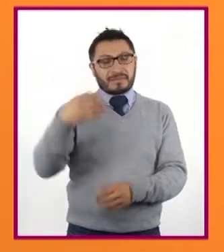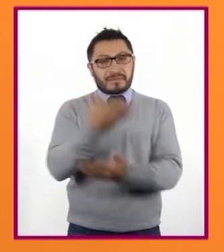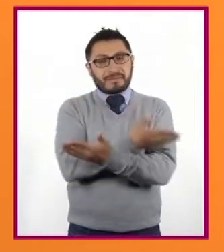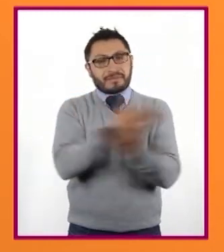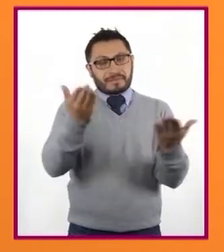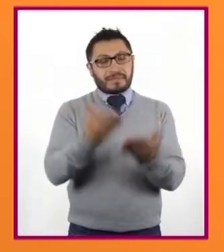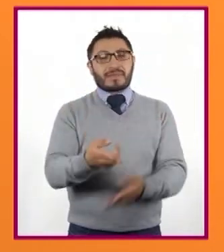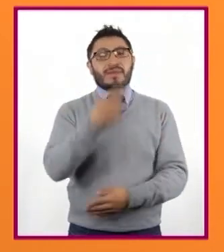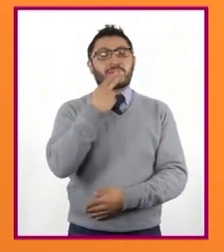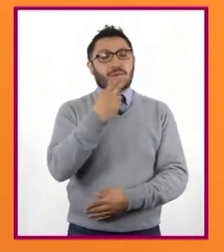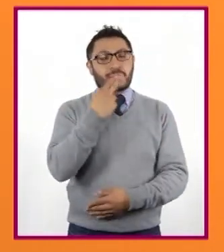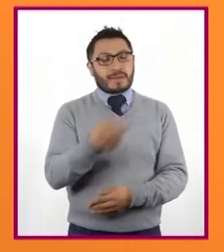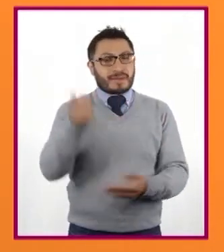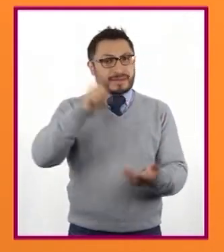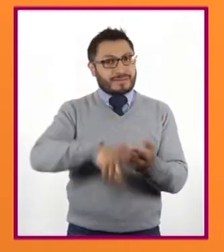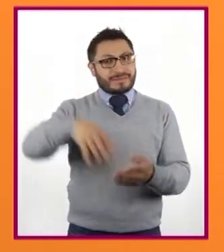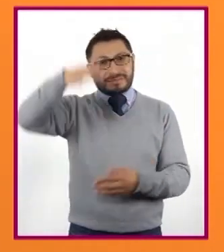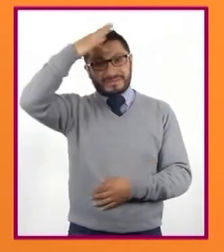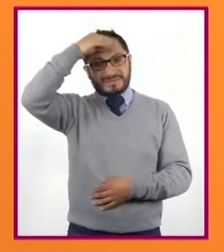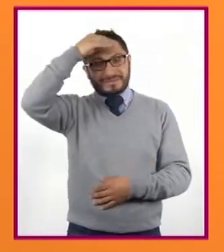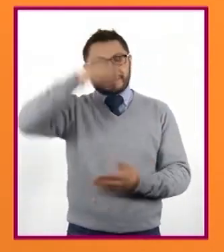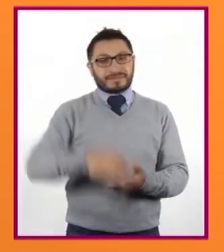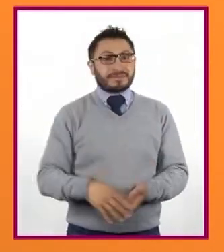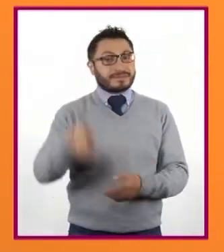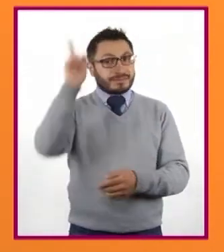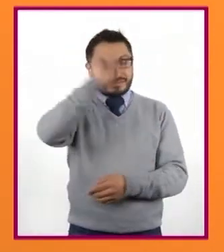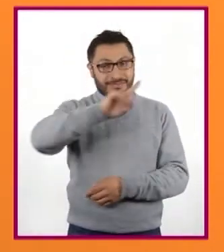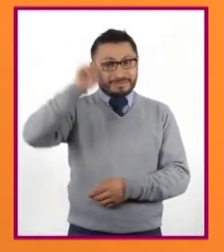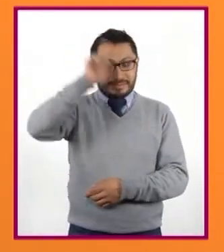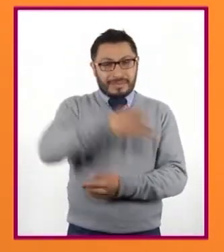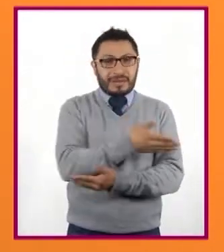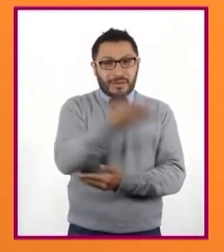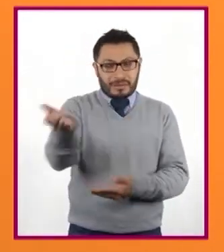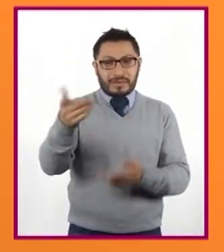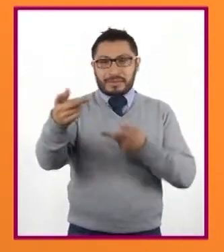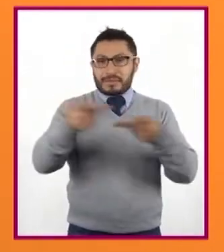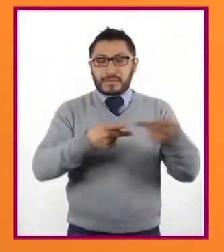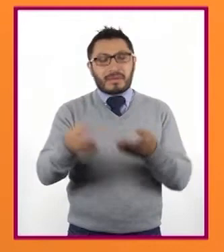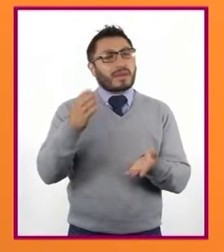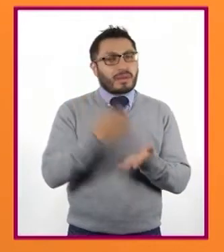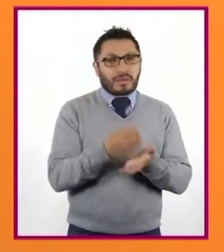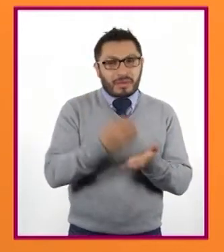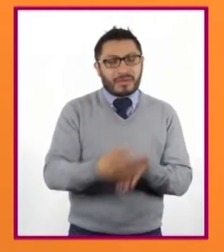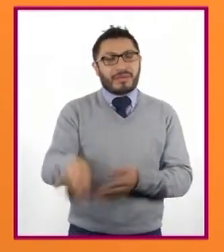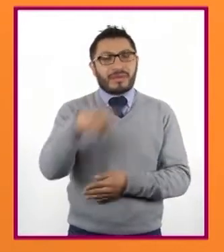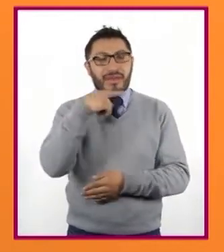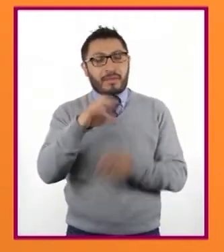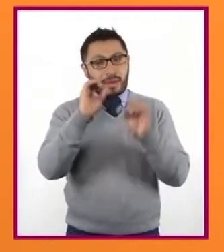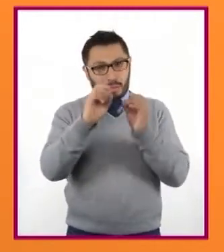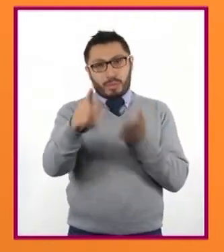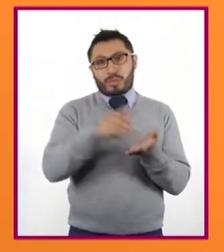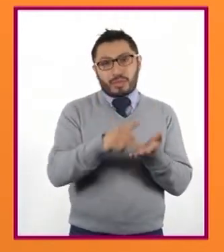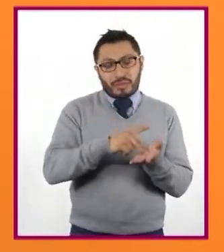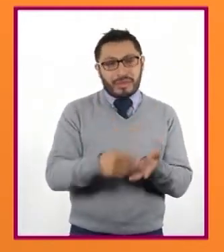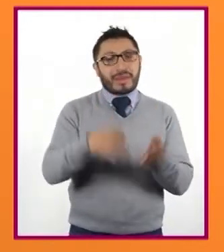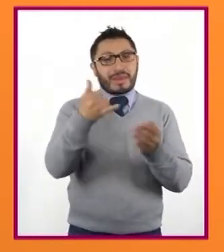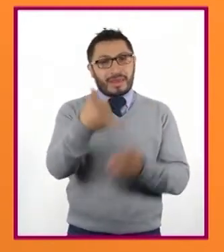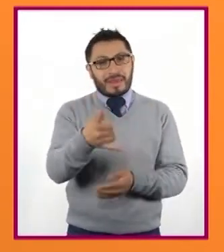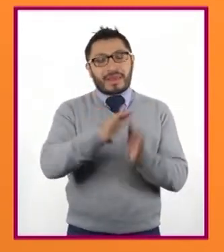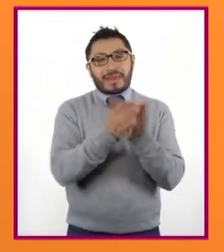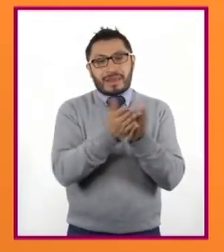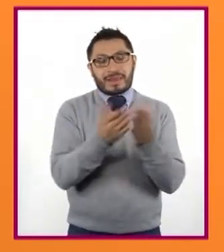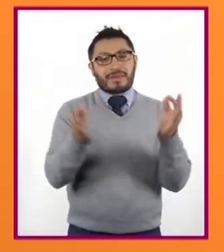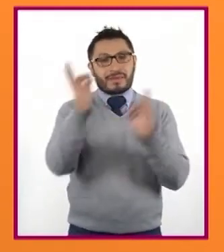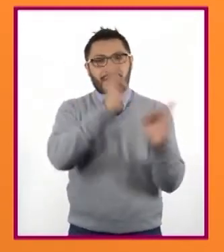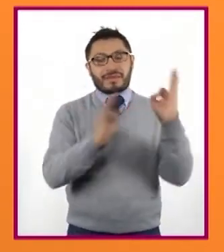de utilidad en su aprendizaje. Les sugerimos que tengan a la mano su cuaderno, lápiz o bolígrafo y su libro de texto